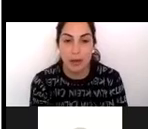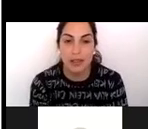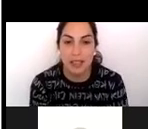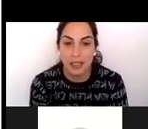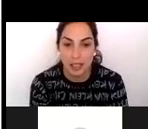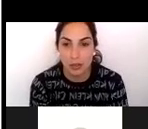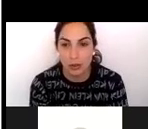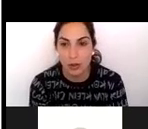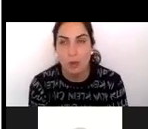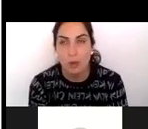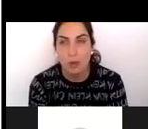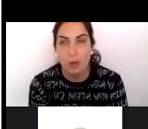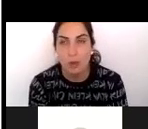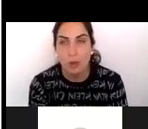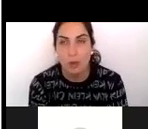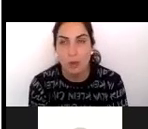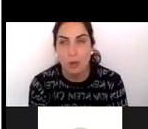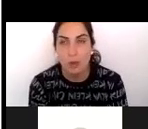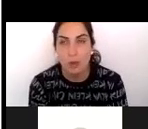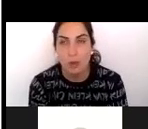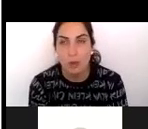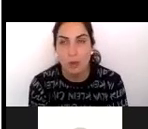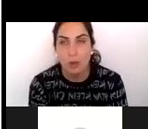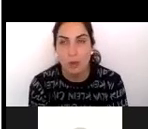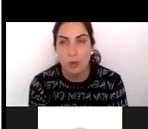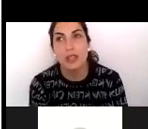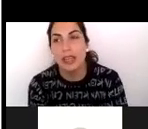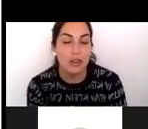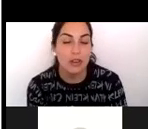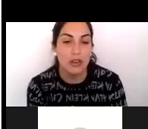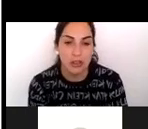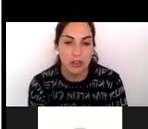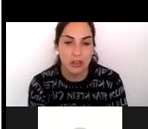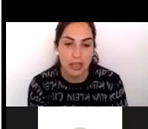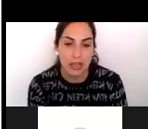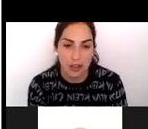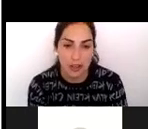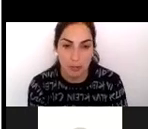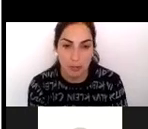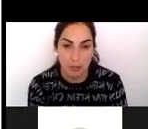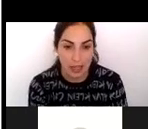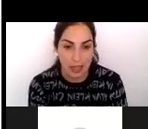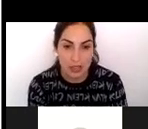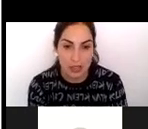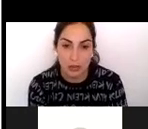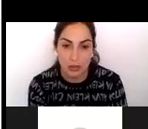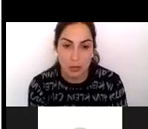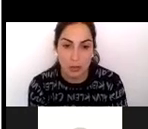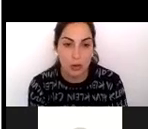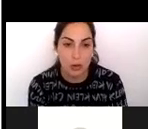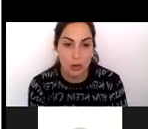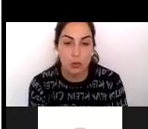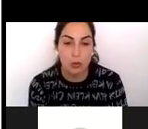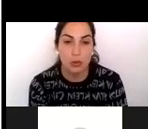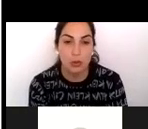Principalmente salen ellos dos, porque si tenemos conocimiento previo, ellos estaban peleados, ¿cierto?,